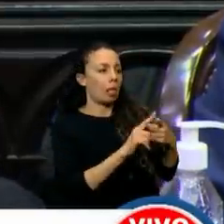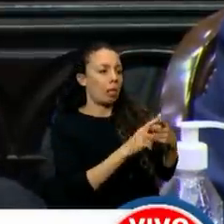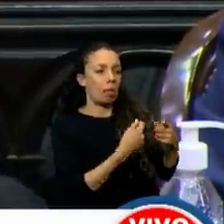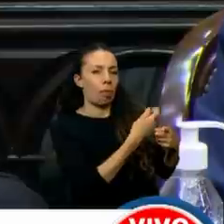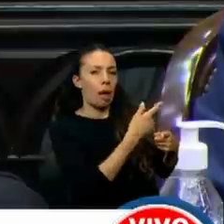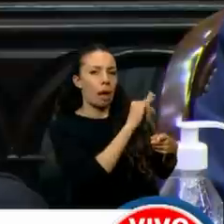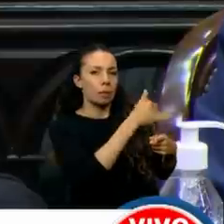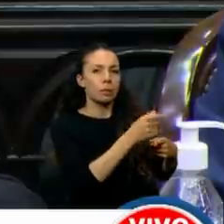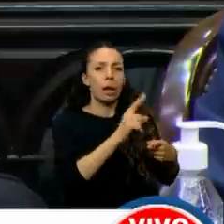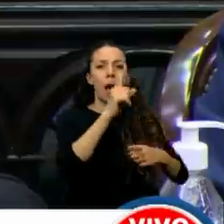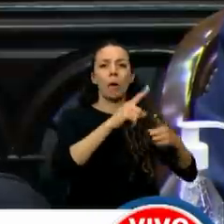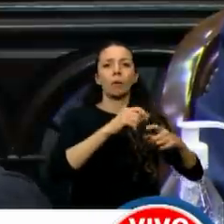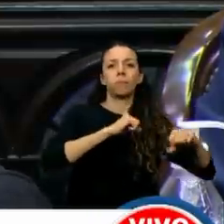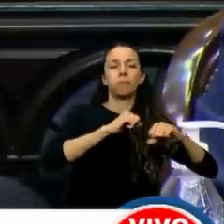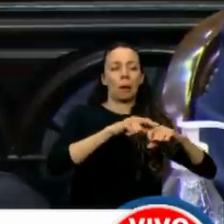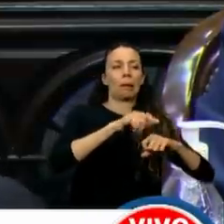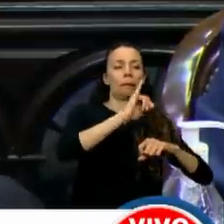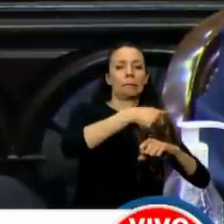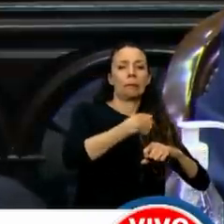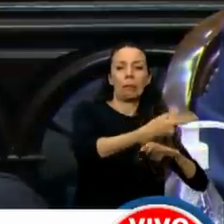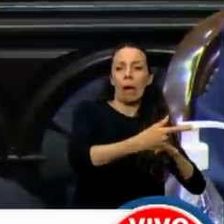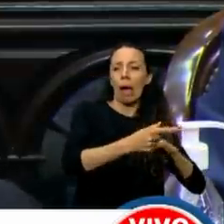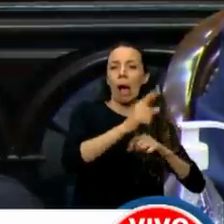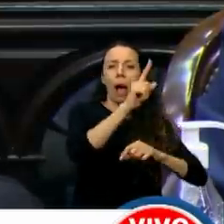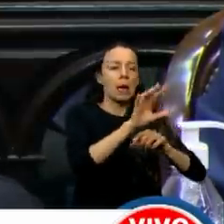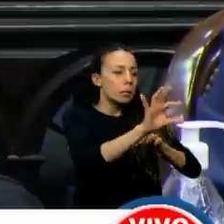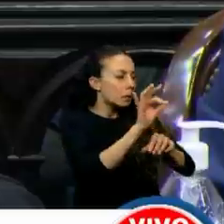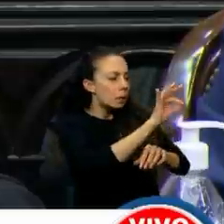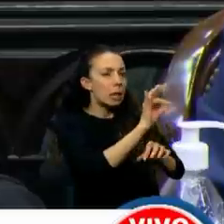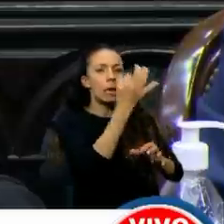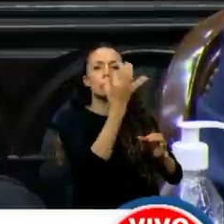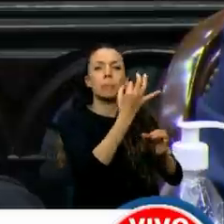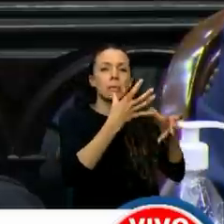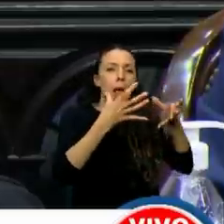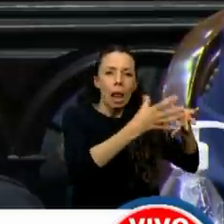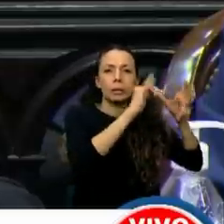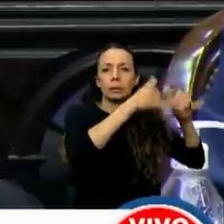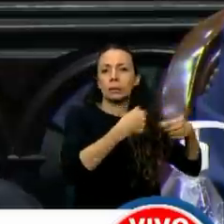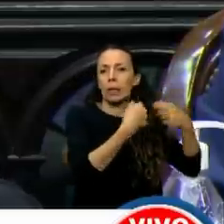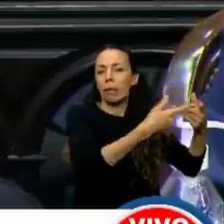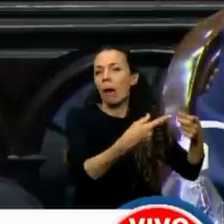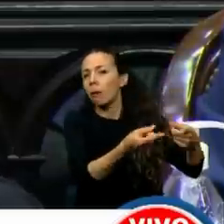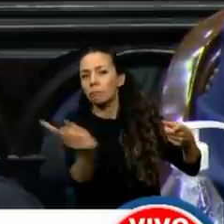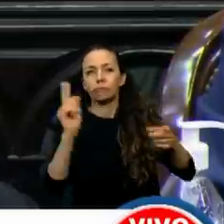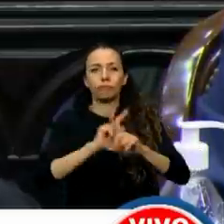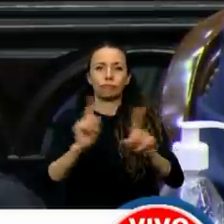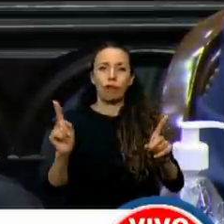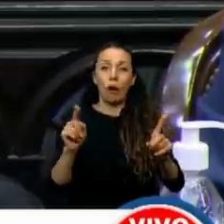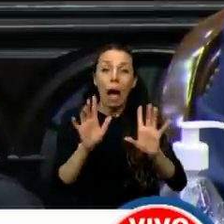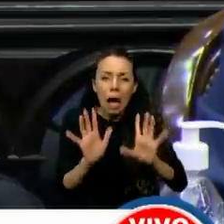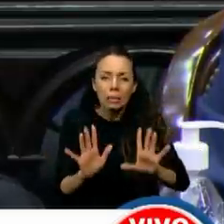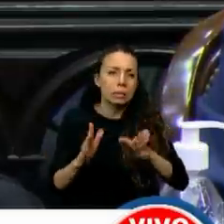fuerza de los egoísmos y de los privilegios cada día nos llevan por peor camino por eso señor presidente ojalá me